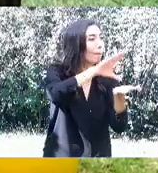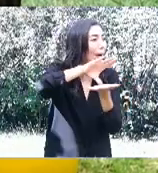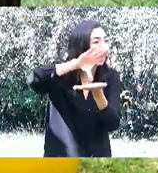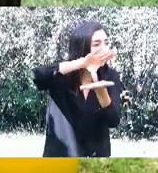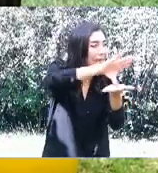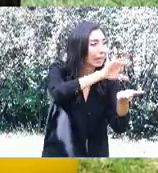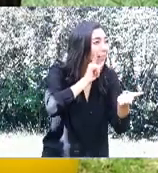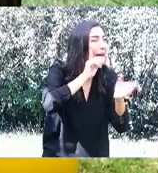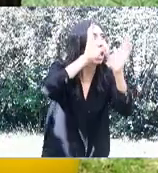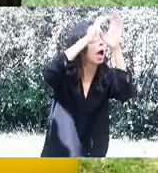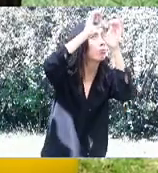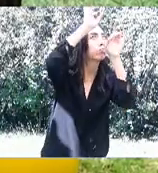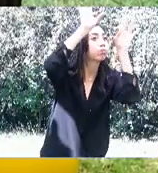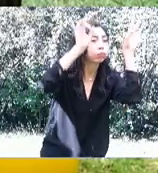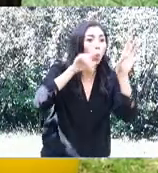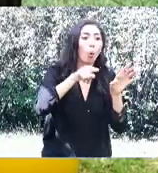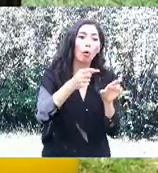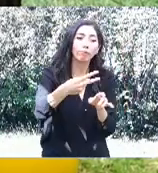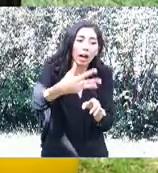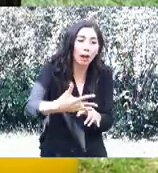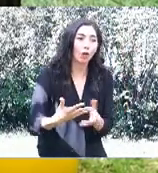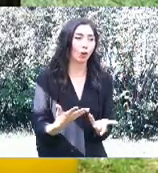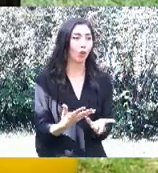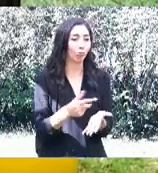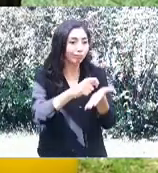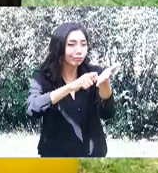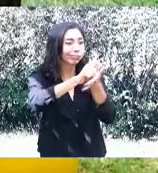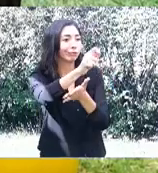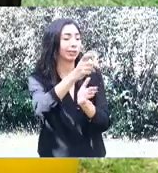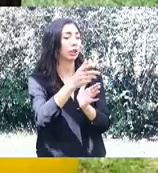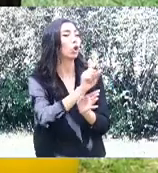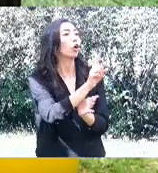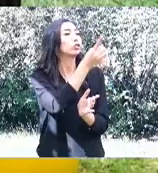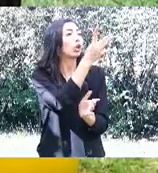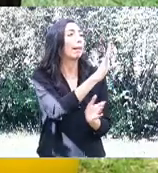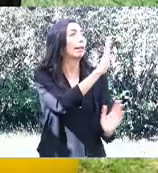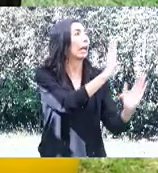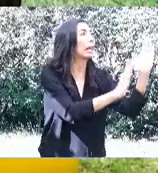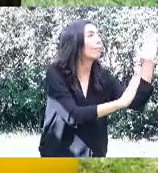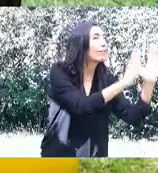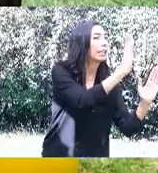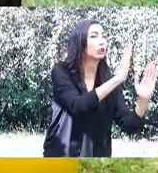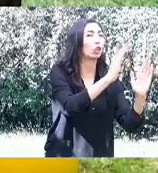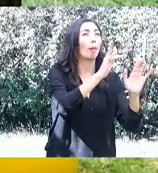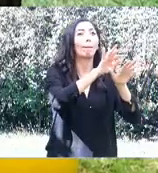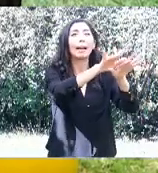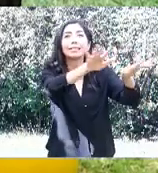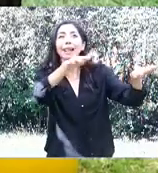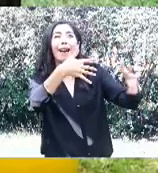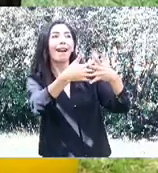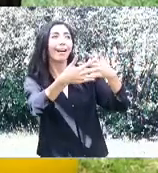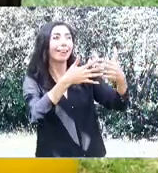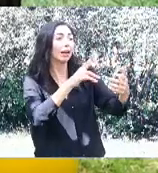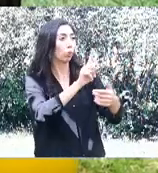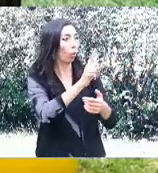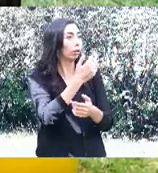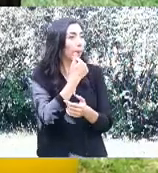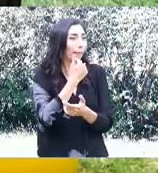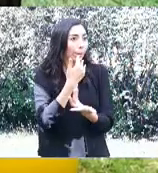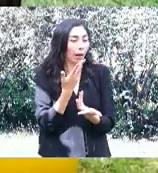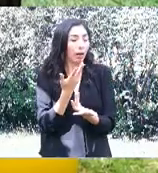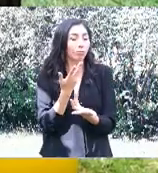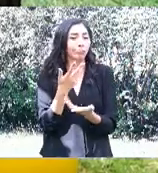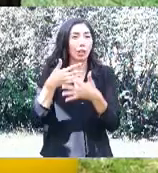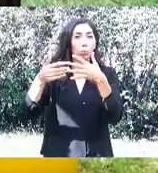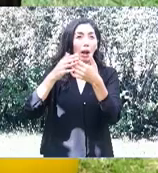y no solo sitios eh No solo los los edificios los instrumentos los paisajes sino también la dimensión natural porque